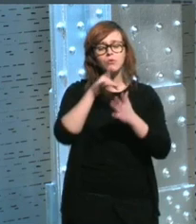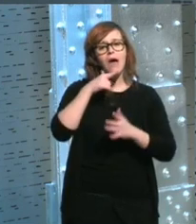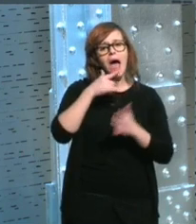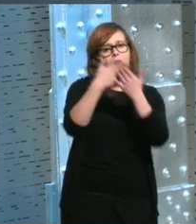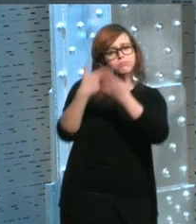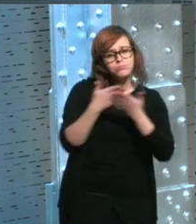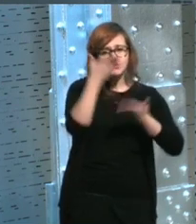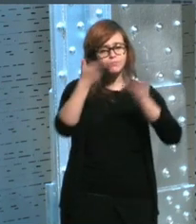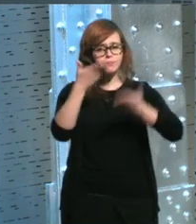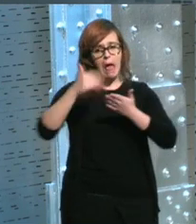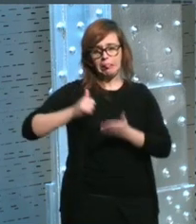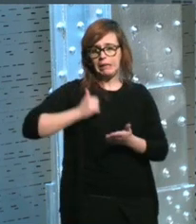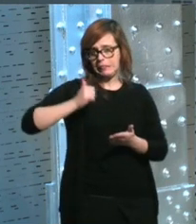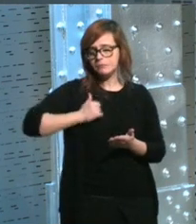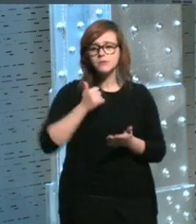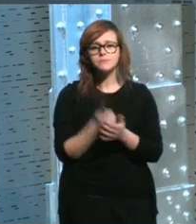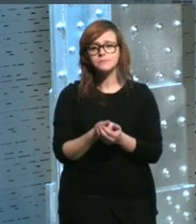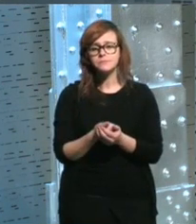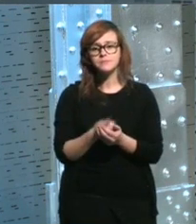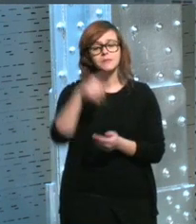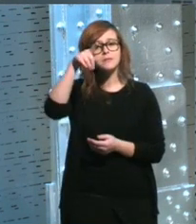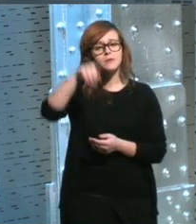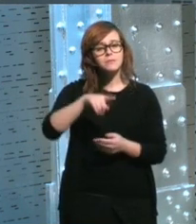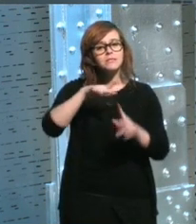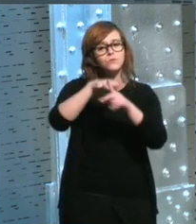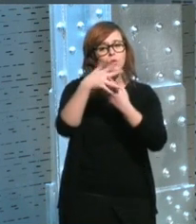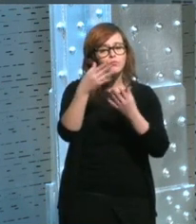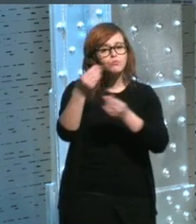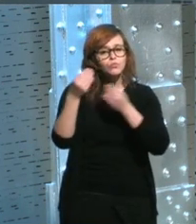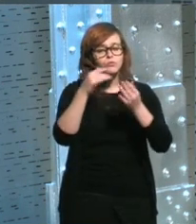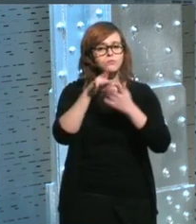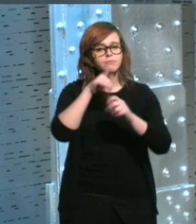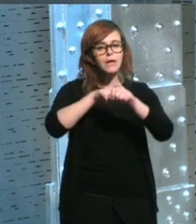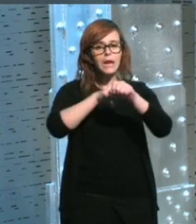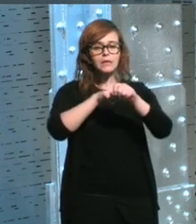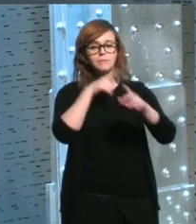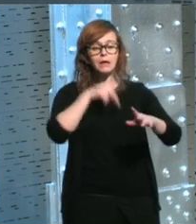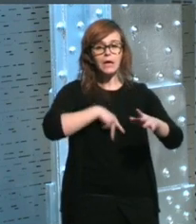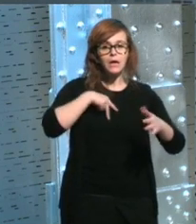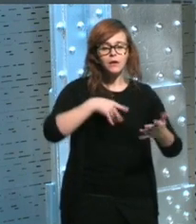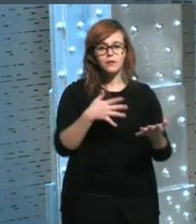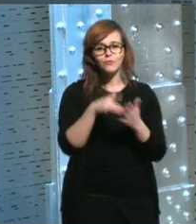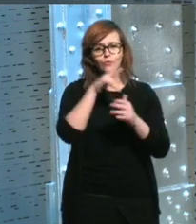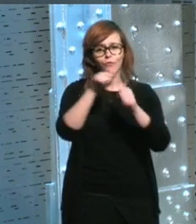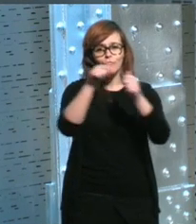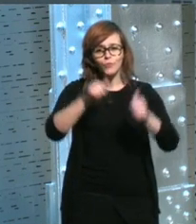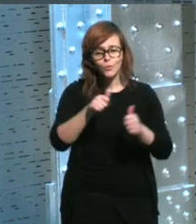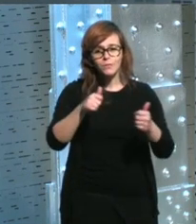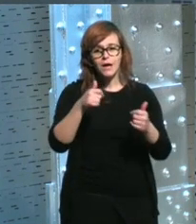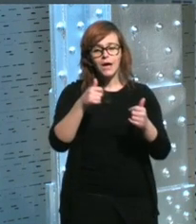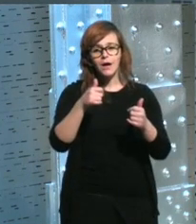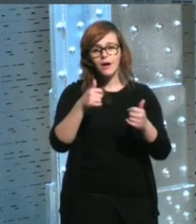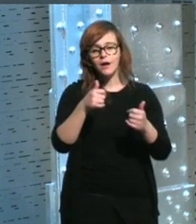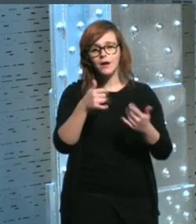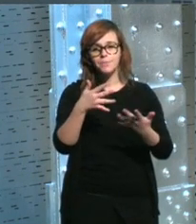las soluciones que se utilizan en ellas. En muchos casos sí que lo ha hecho con un carácter, de forma general, con un